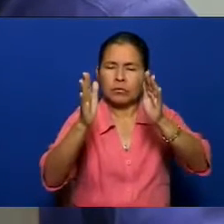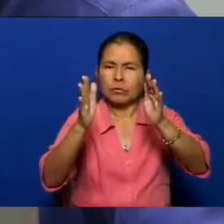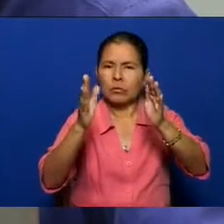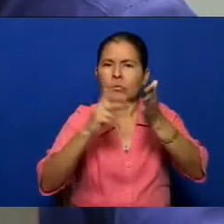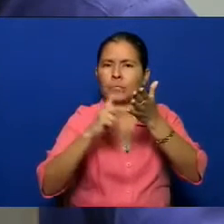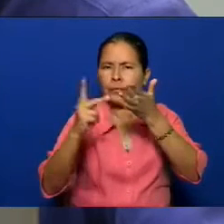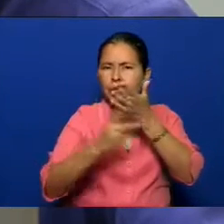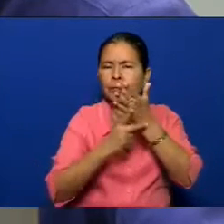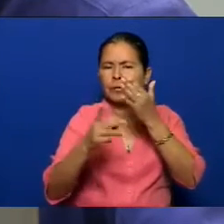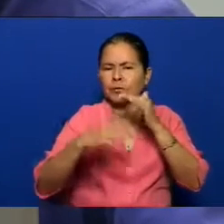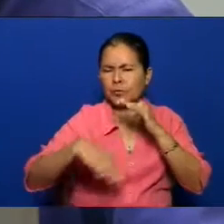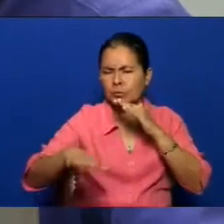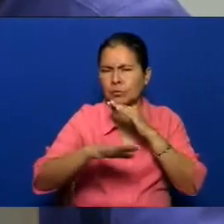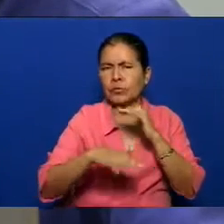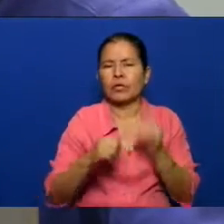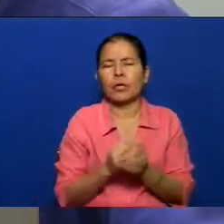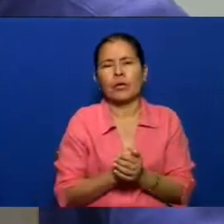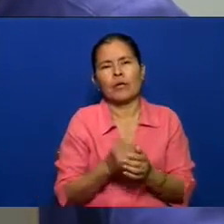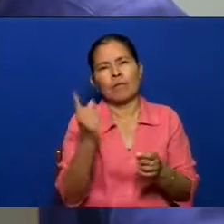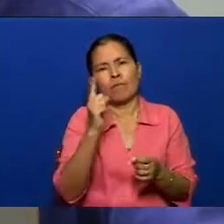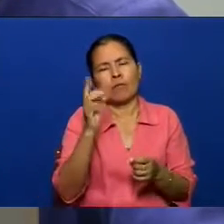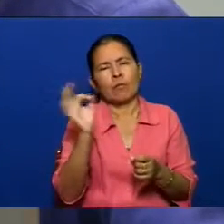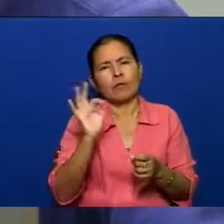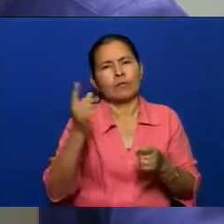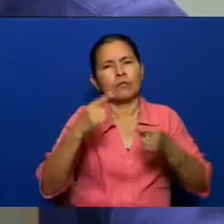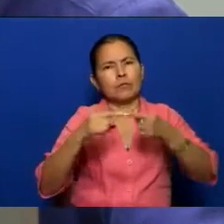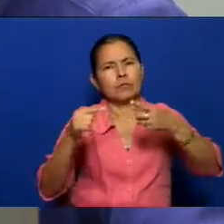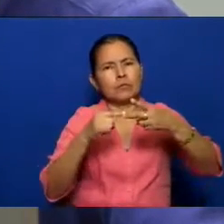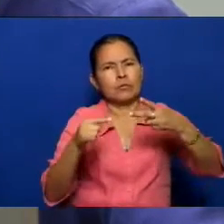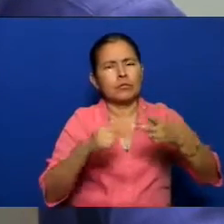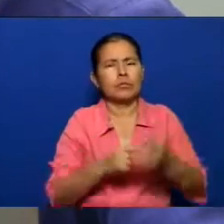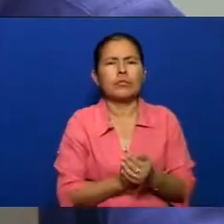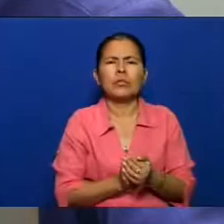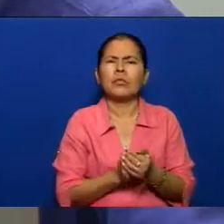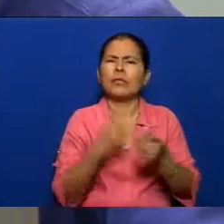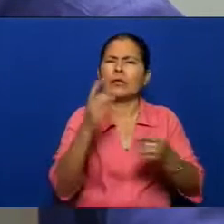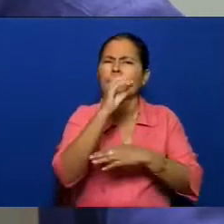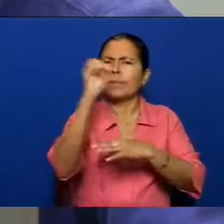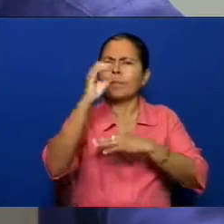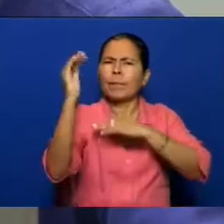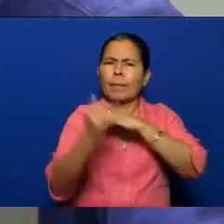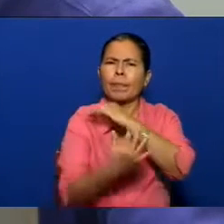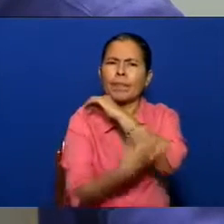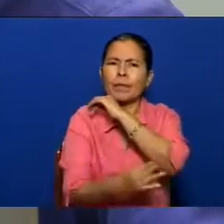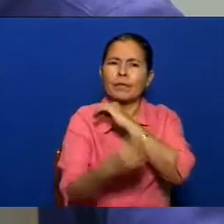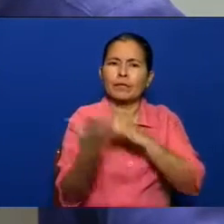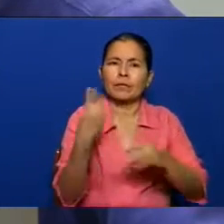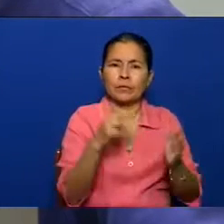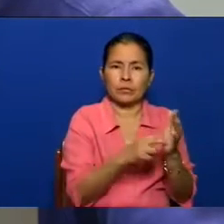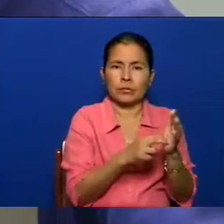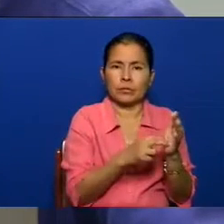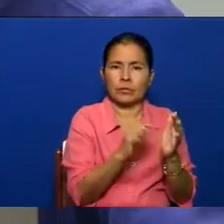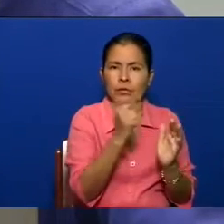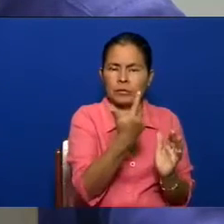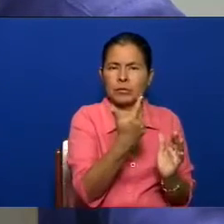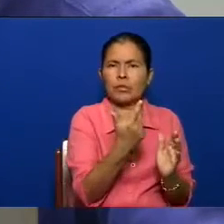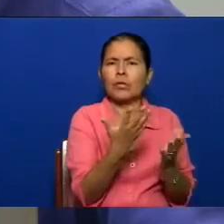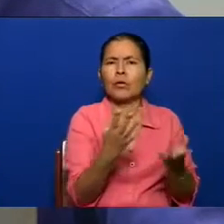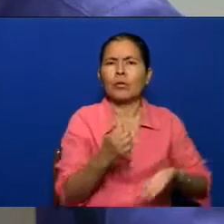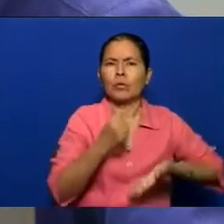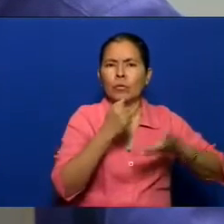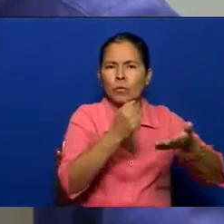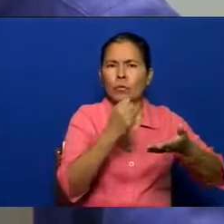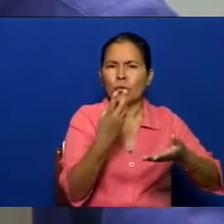si lo miramos de manera particular, para la reducción de la pobreza en el año 2007 se